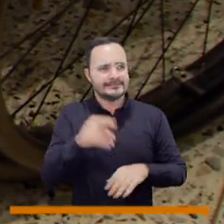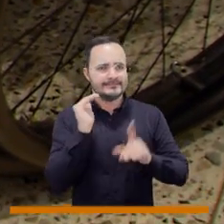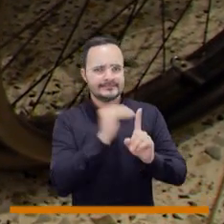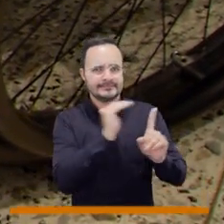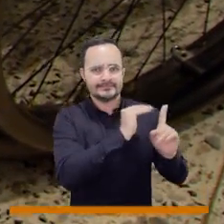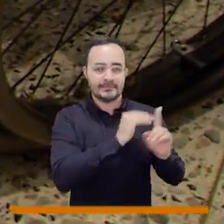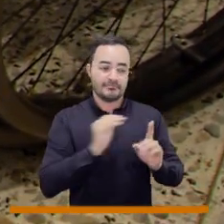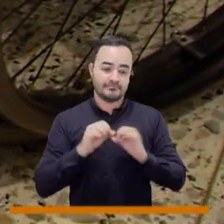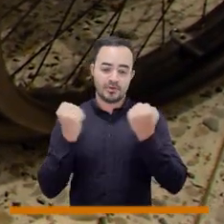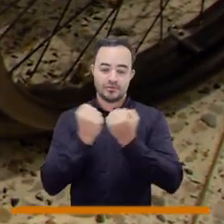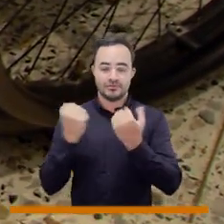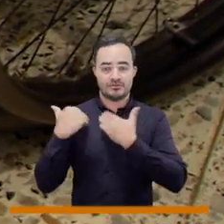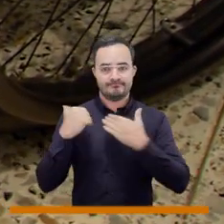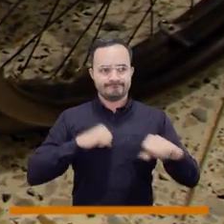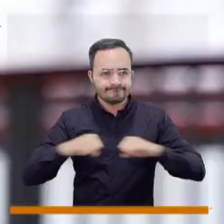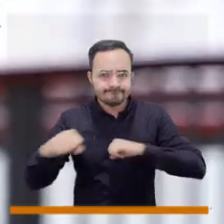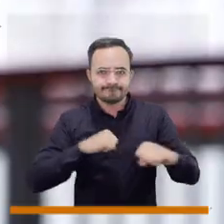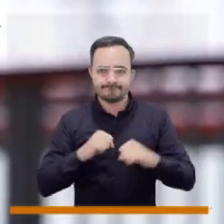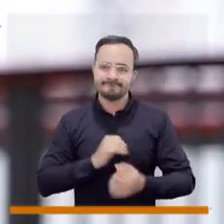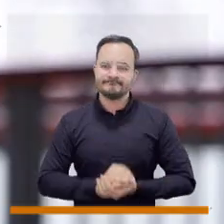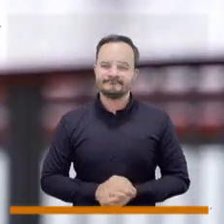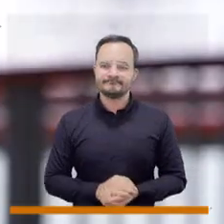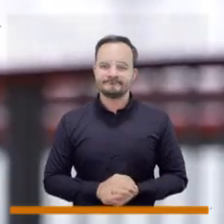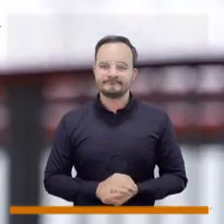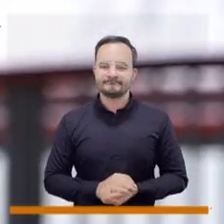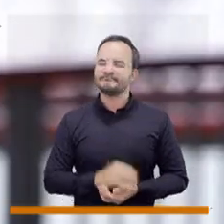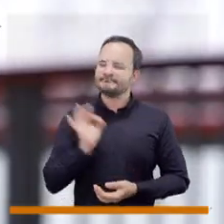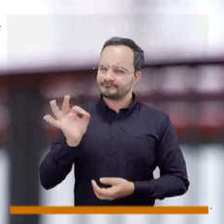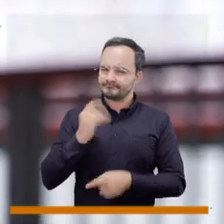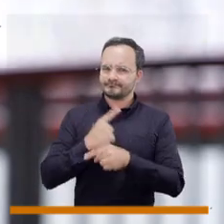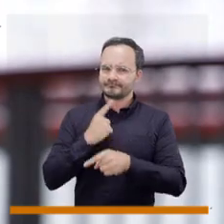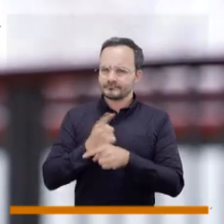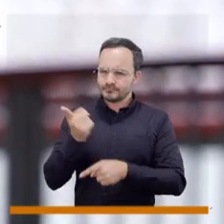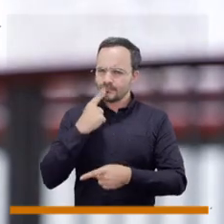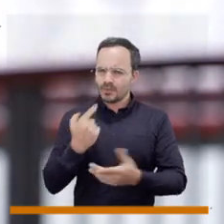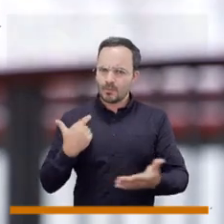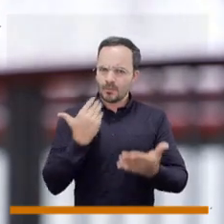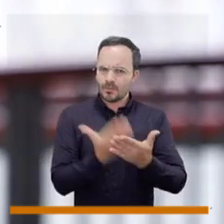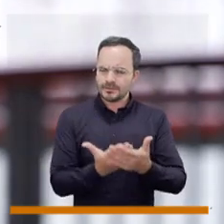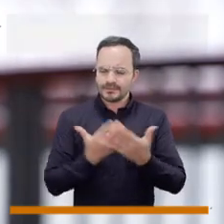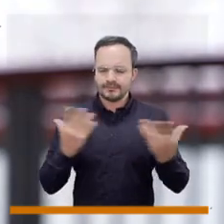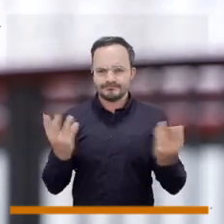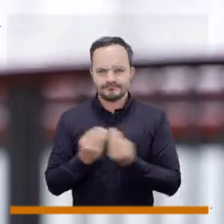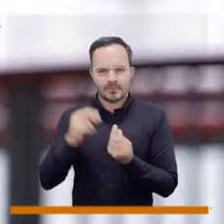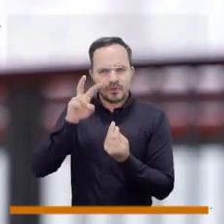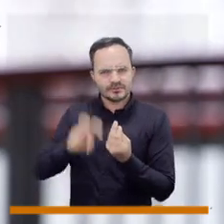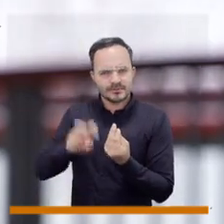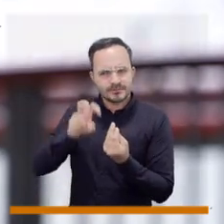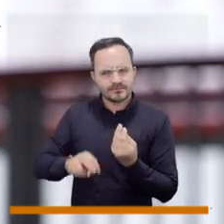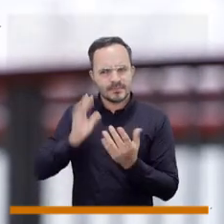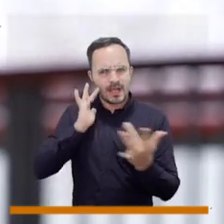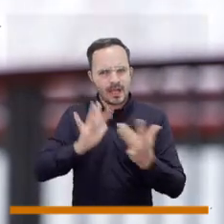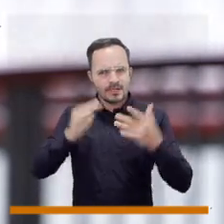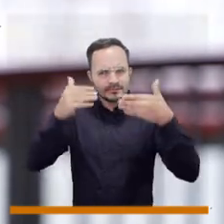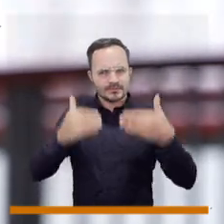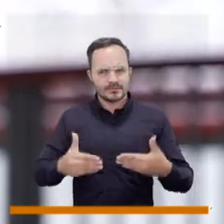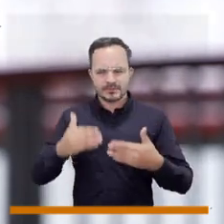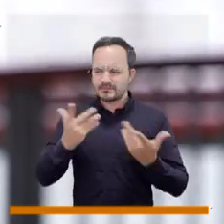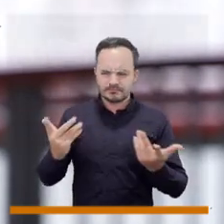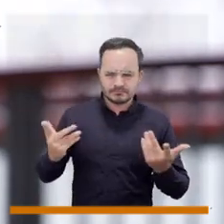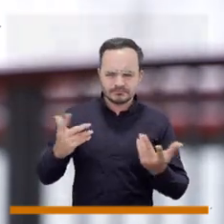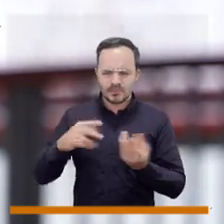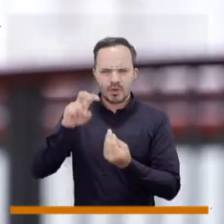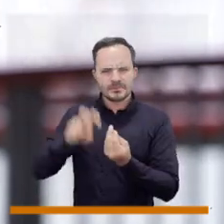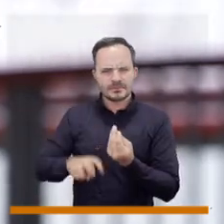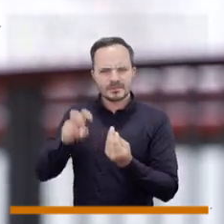Medellín. Así es, y concejal, también hay que decir que usted ha propuesto crear un observatorio de discapacidad.